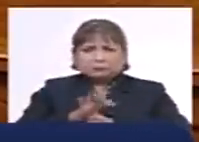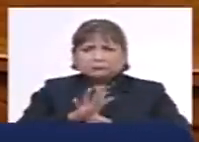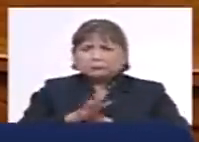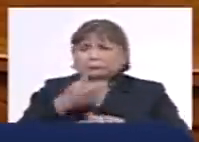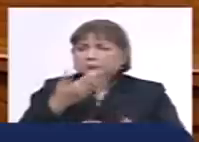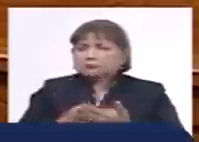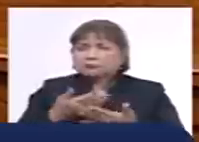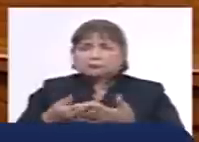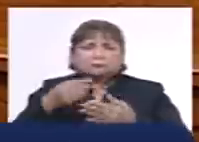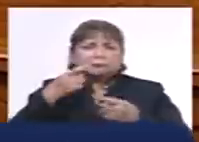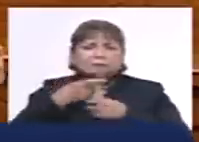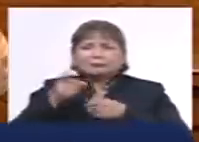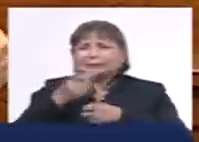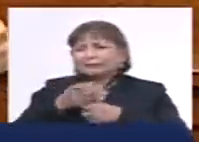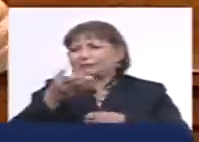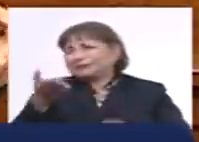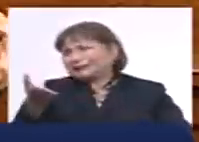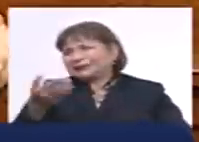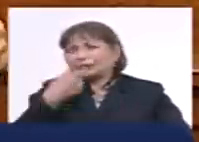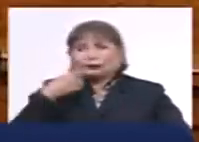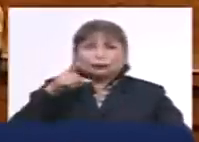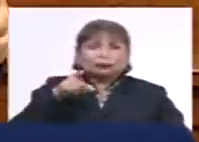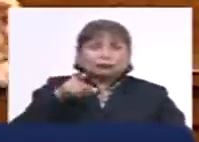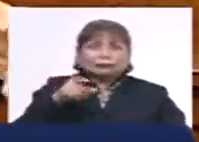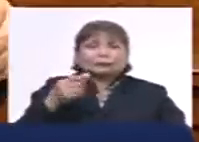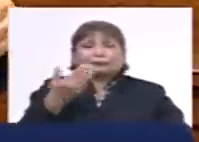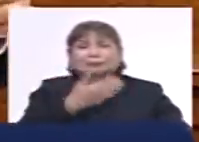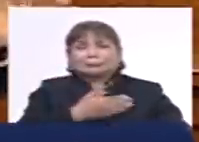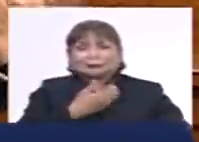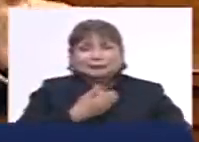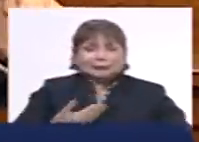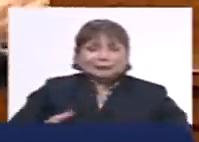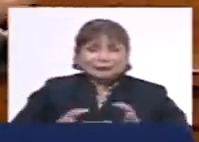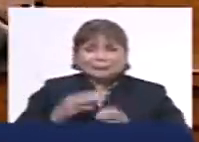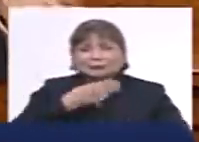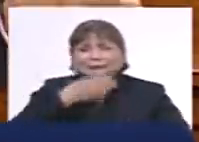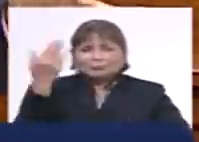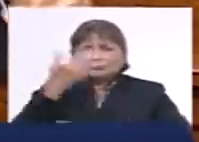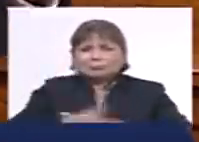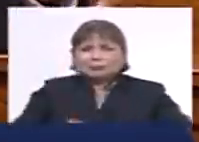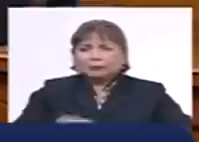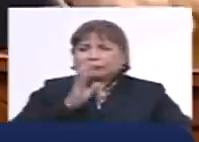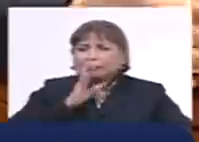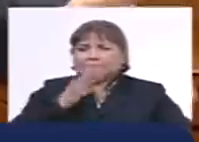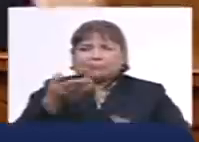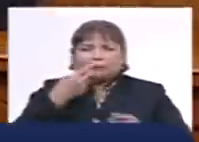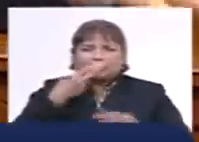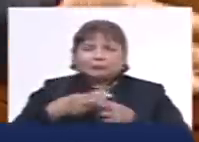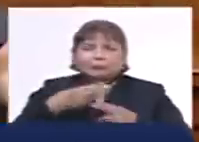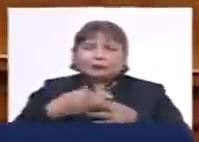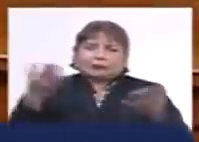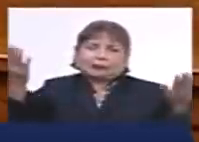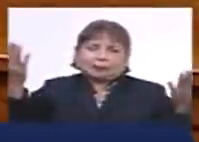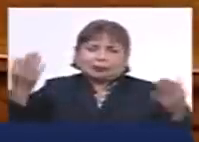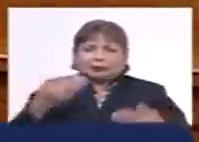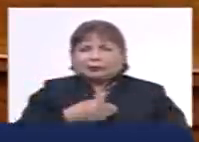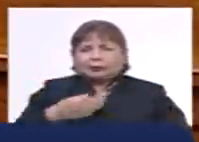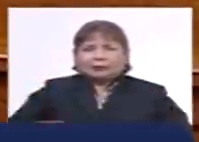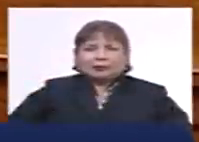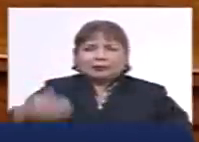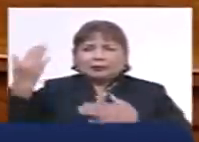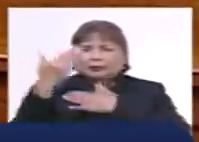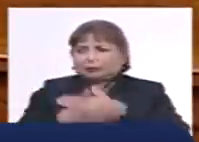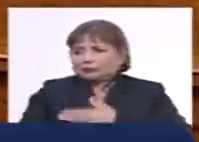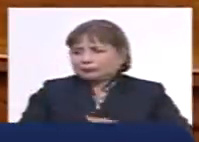hasta de broma les digo, oye, dicen que tú eres el gabinete en la sombra, no puedes ni hablar ni siquiera bien tu nombre y ya eres gabinete en la